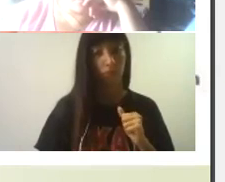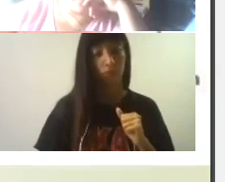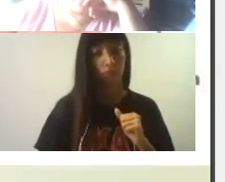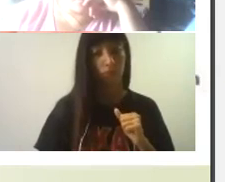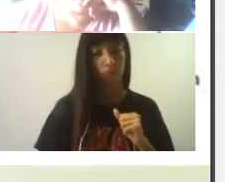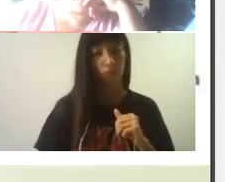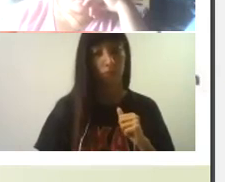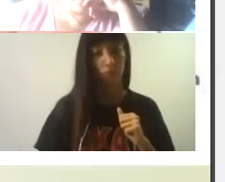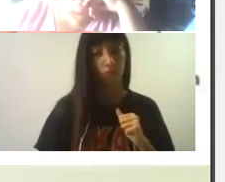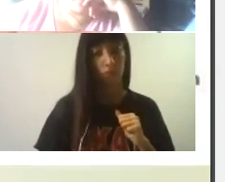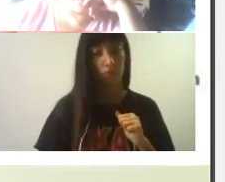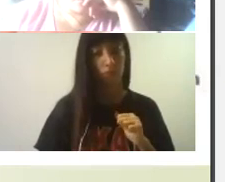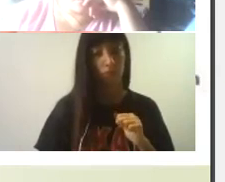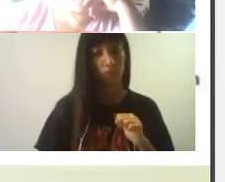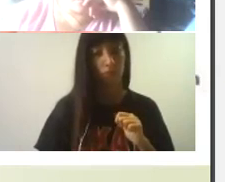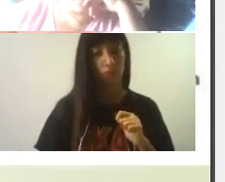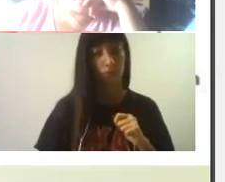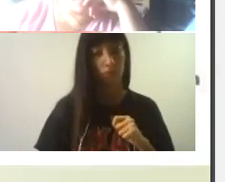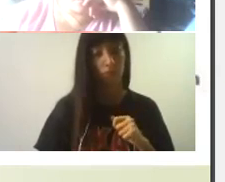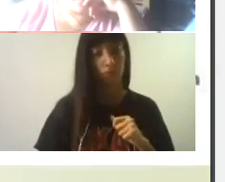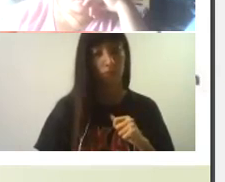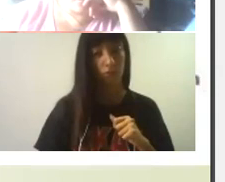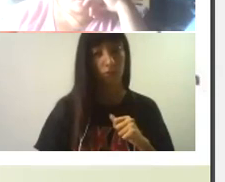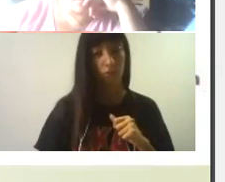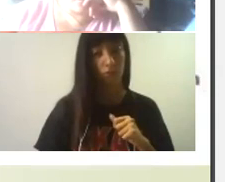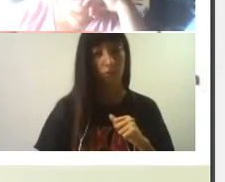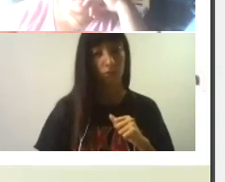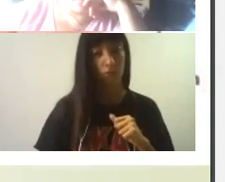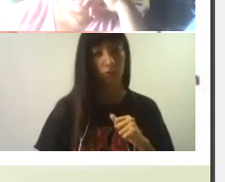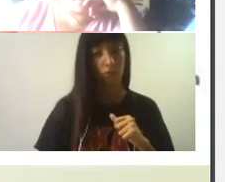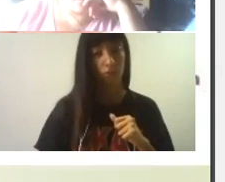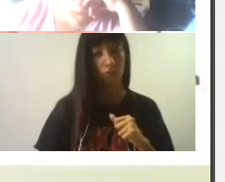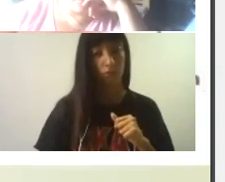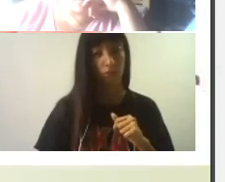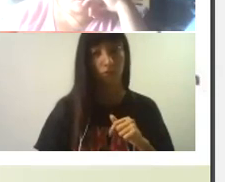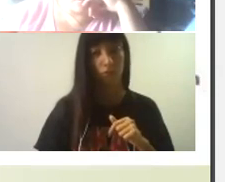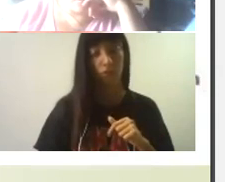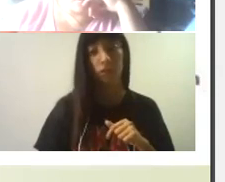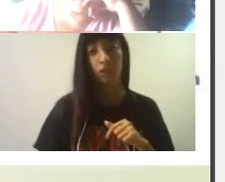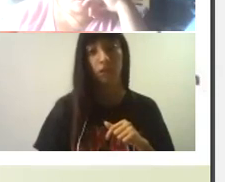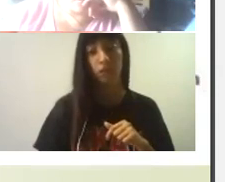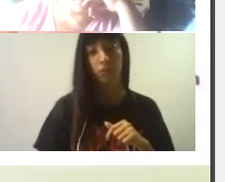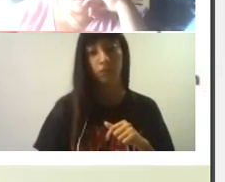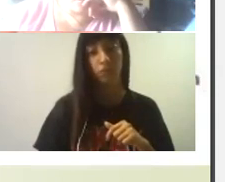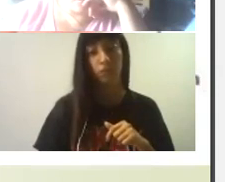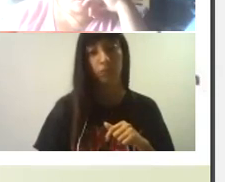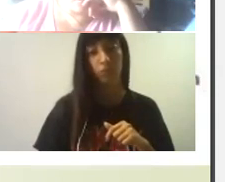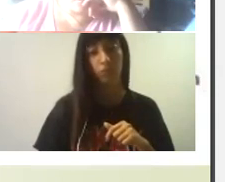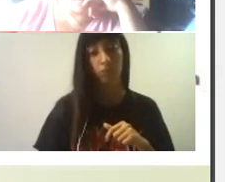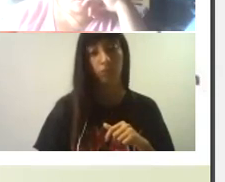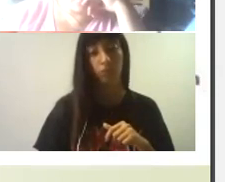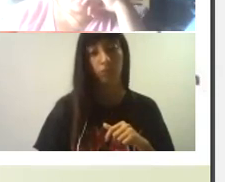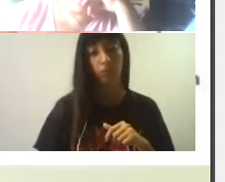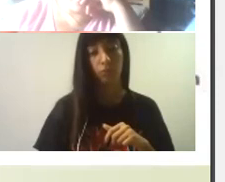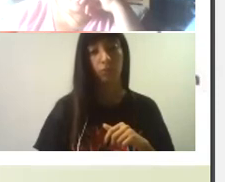las especificaciones de las células. Hay veces que se necesita justamente hacer una agrupación de las células